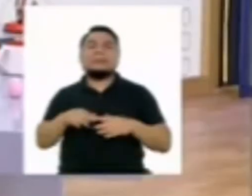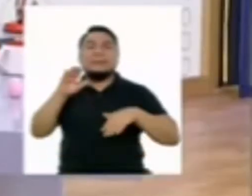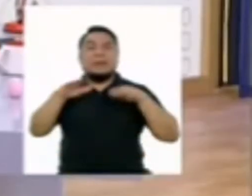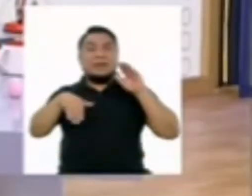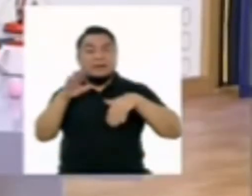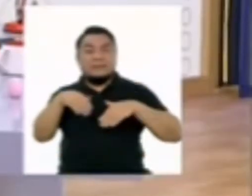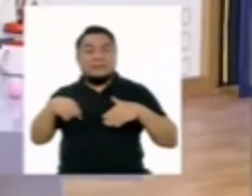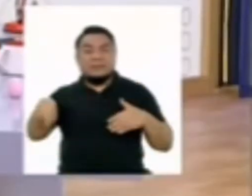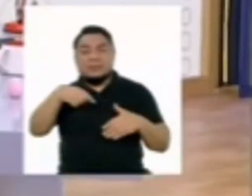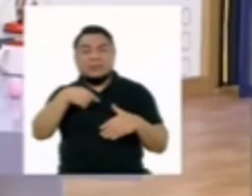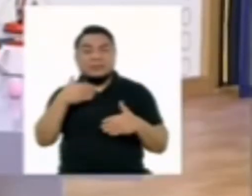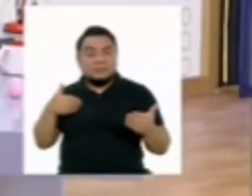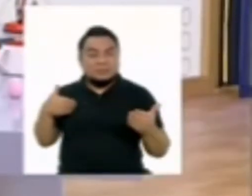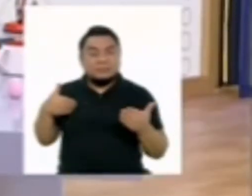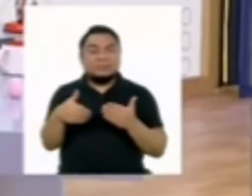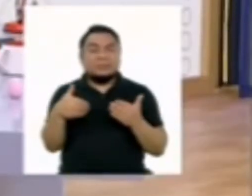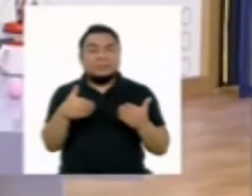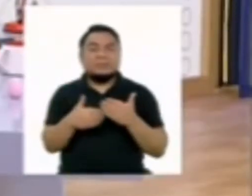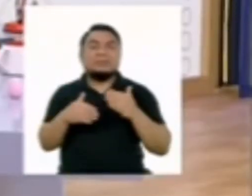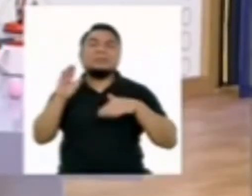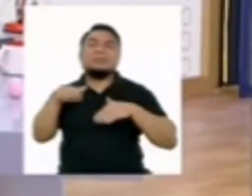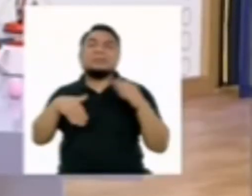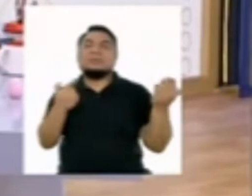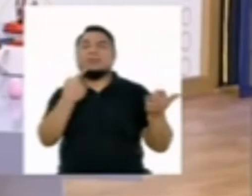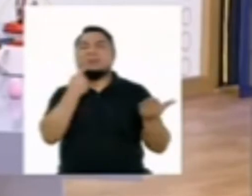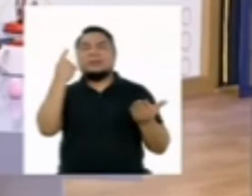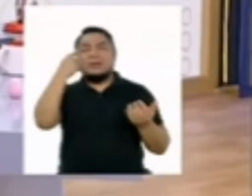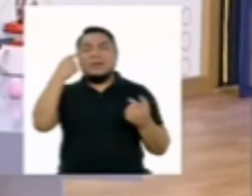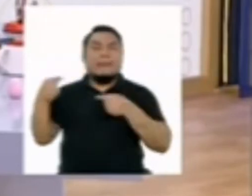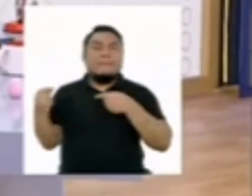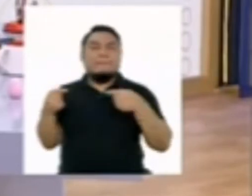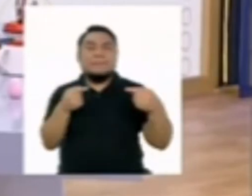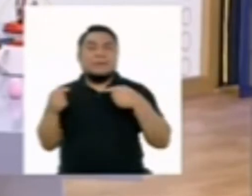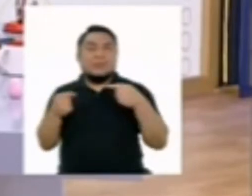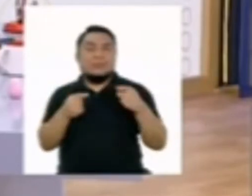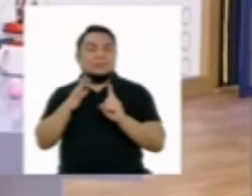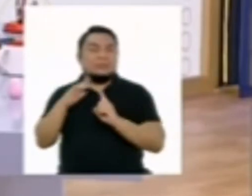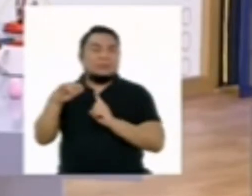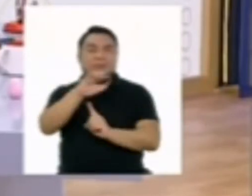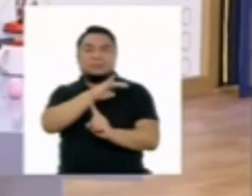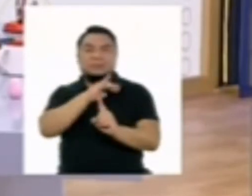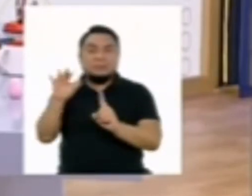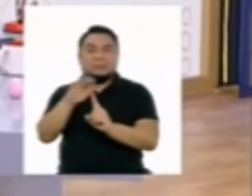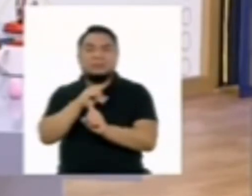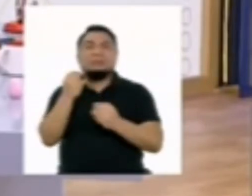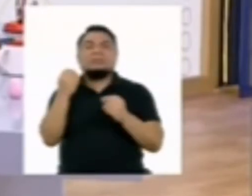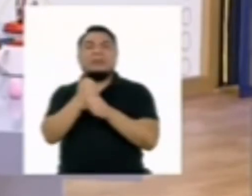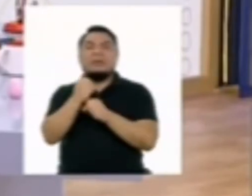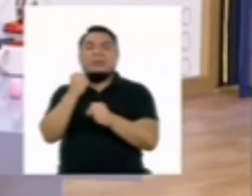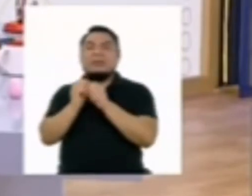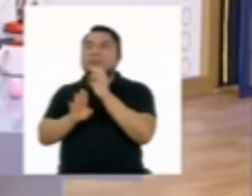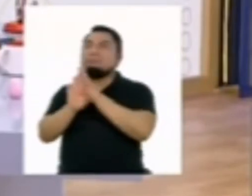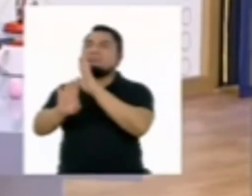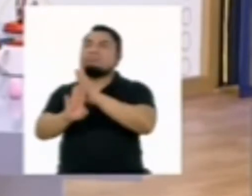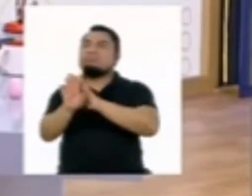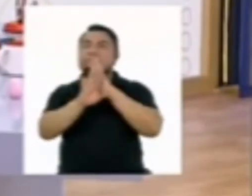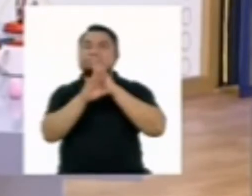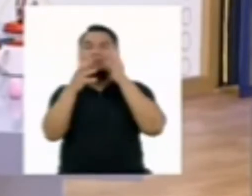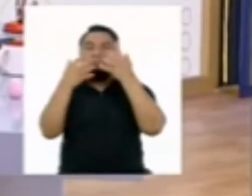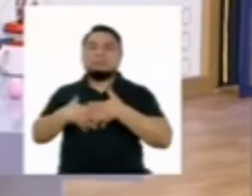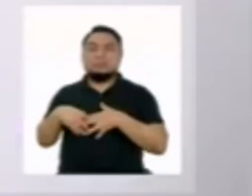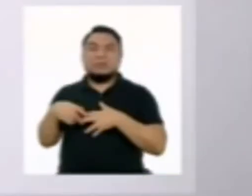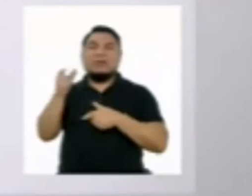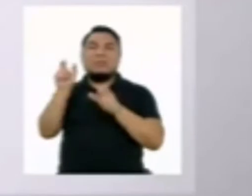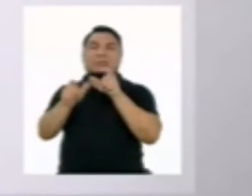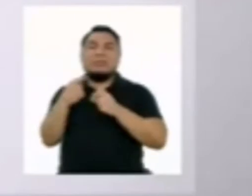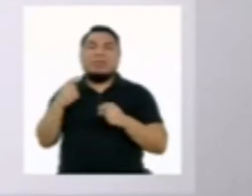veces, en vez de acercarnos, parece que estamos medio peleados con la naturaleza. Muchas actividades humanas afectan la